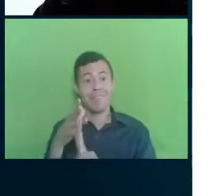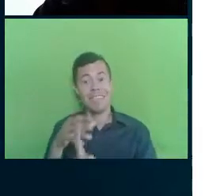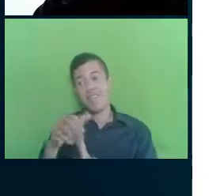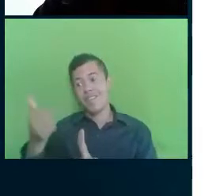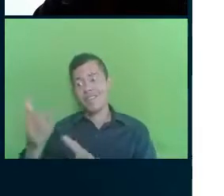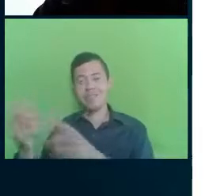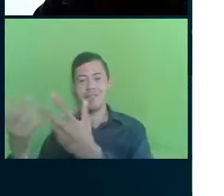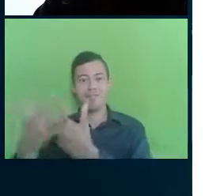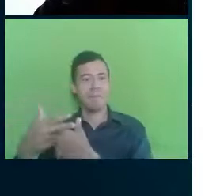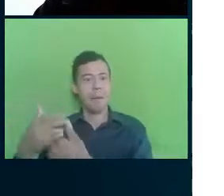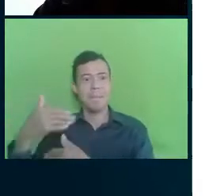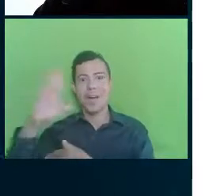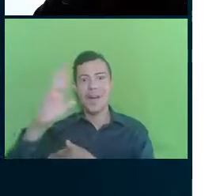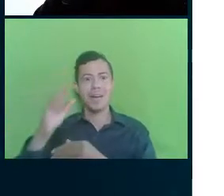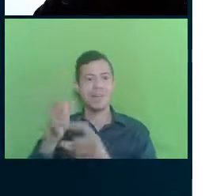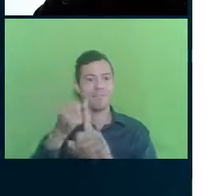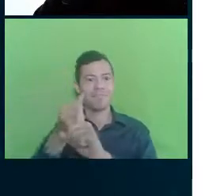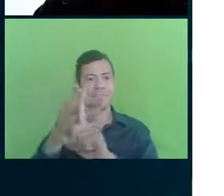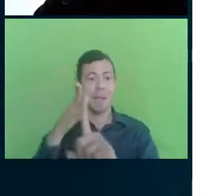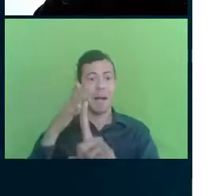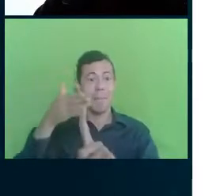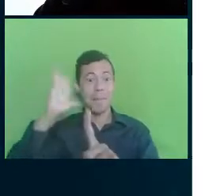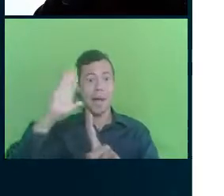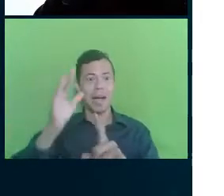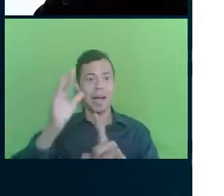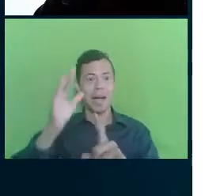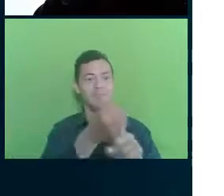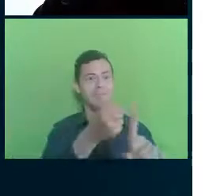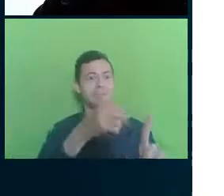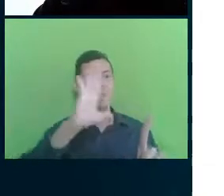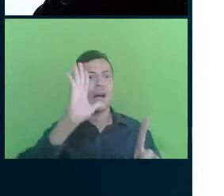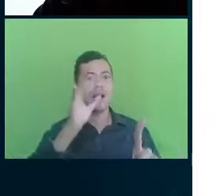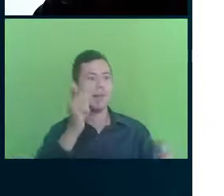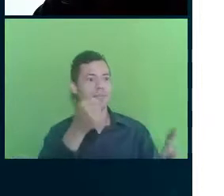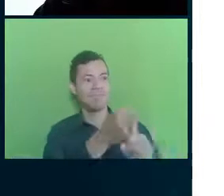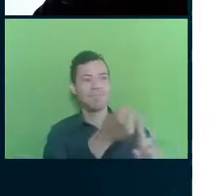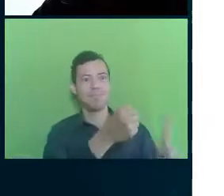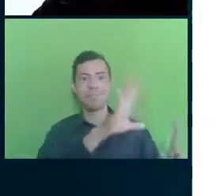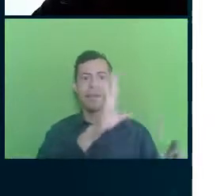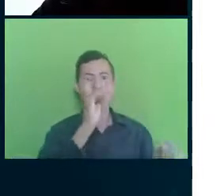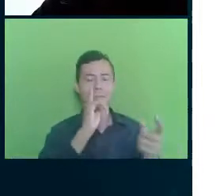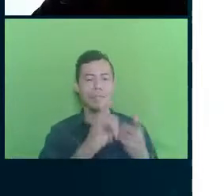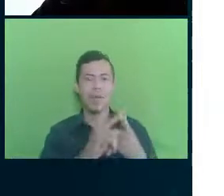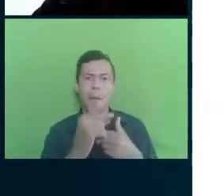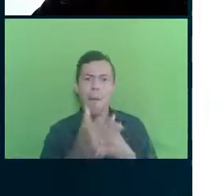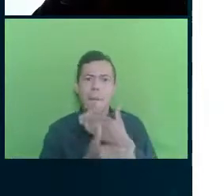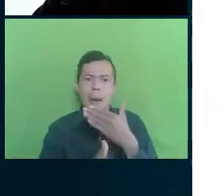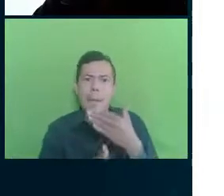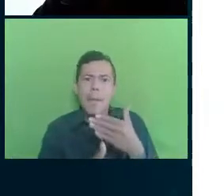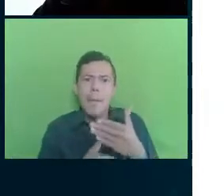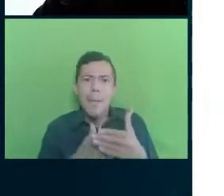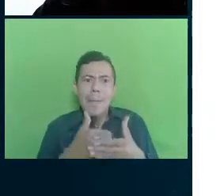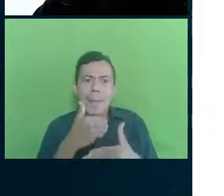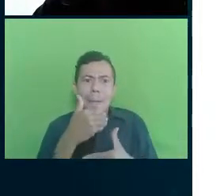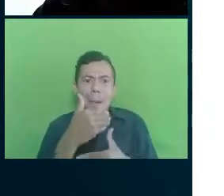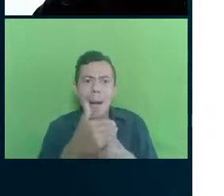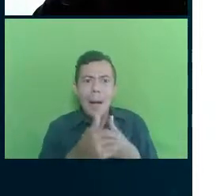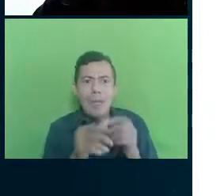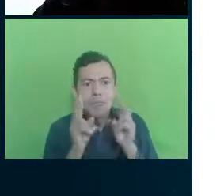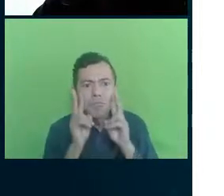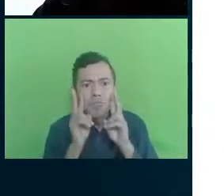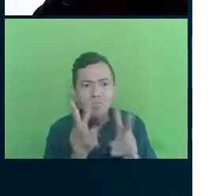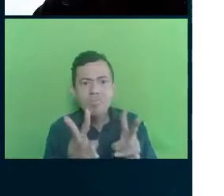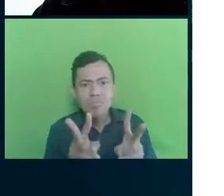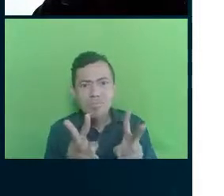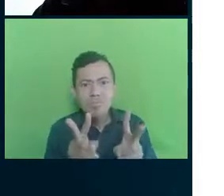otras, pero al final del día y a medida que va evolucionando la inteligencia artificial, estos valores que ustedes están viendo a